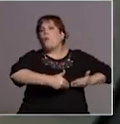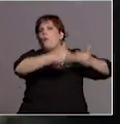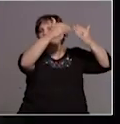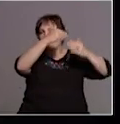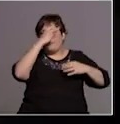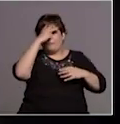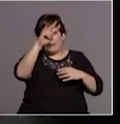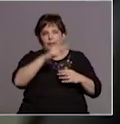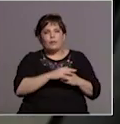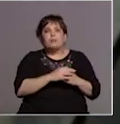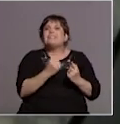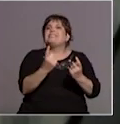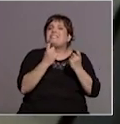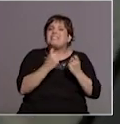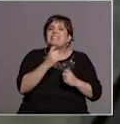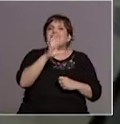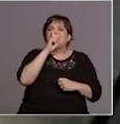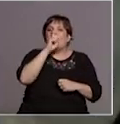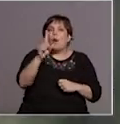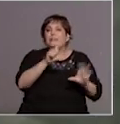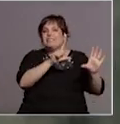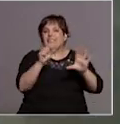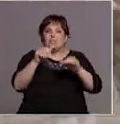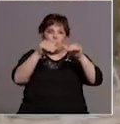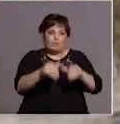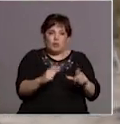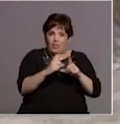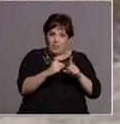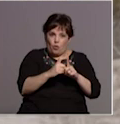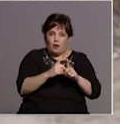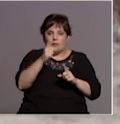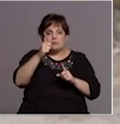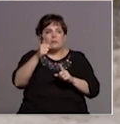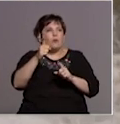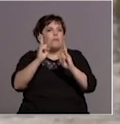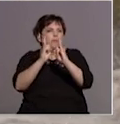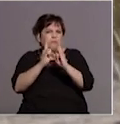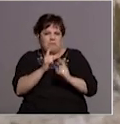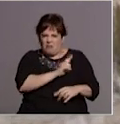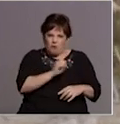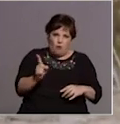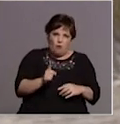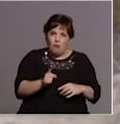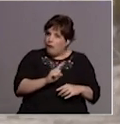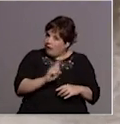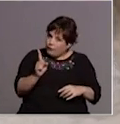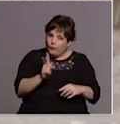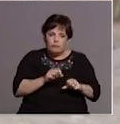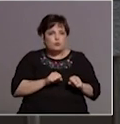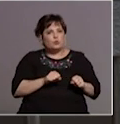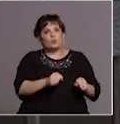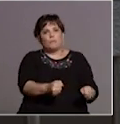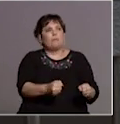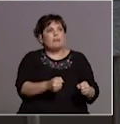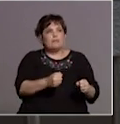sus banderas de campaña requiere de 5 mil 700 millones de dólares que el congreso no habilita y explica una parálisis sin precedente